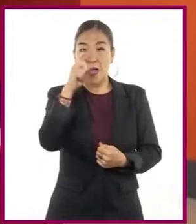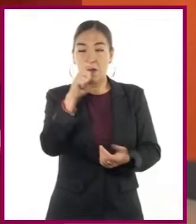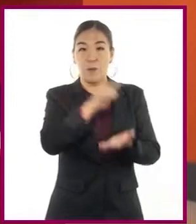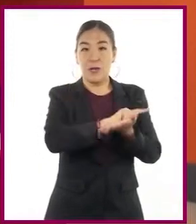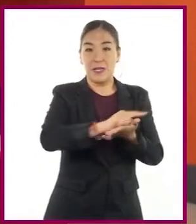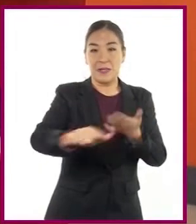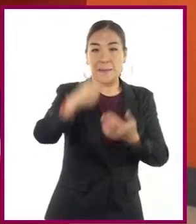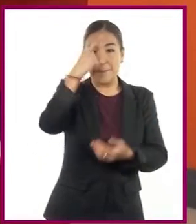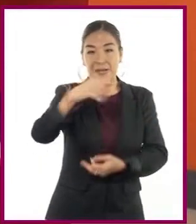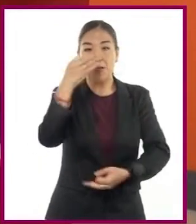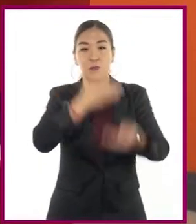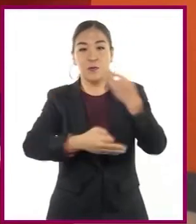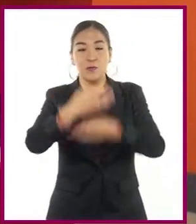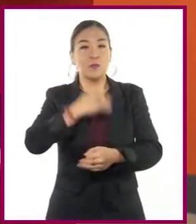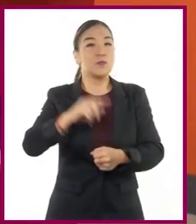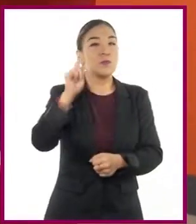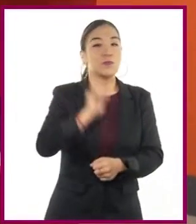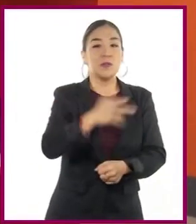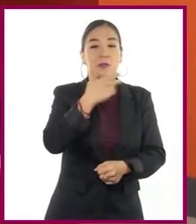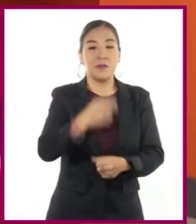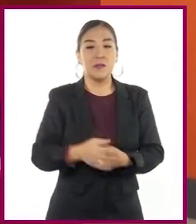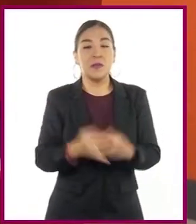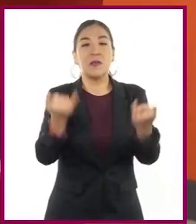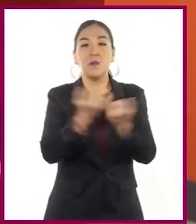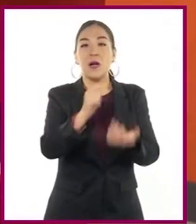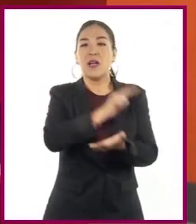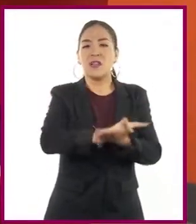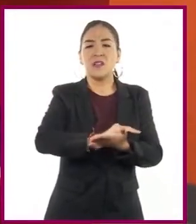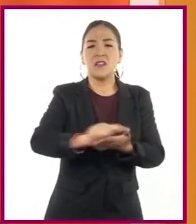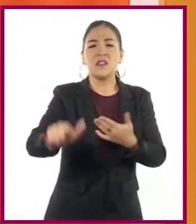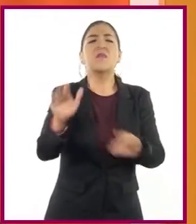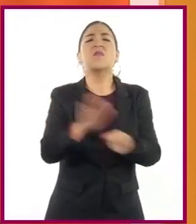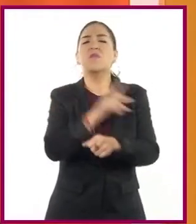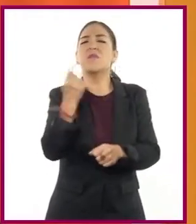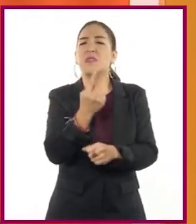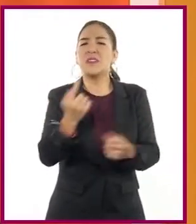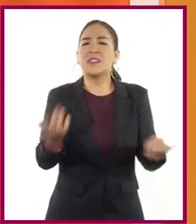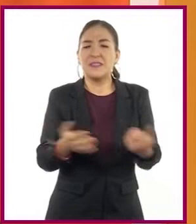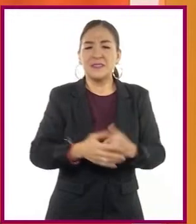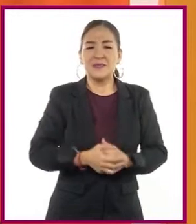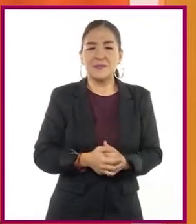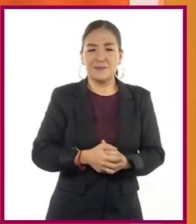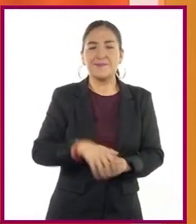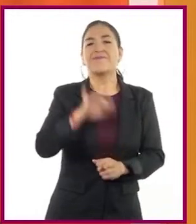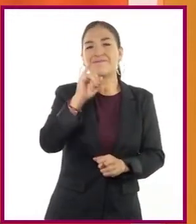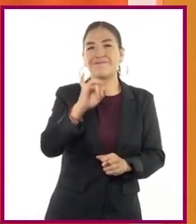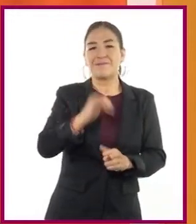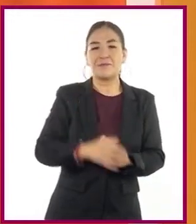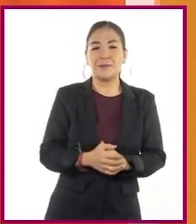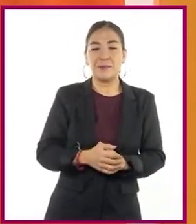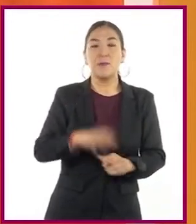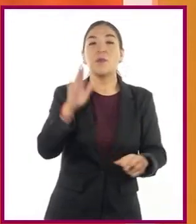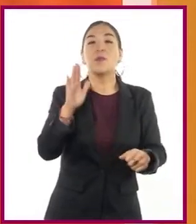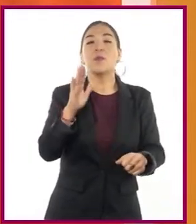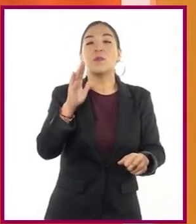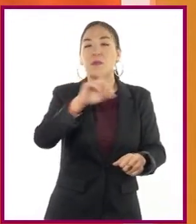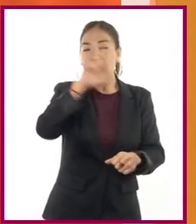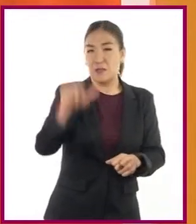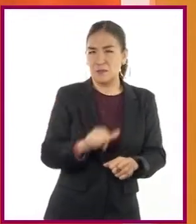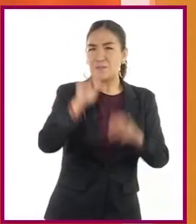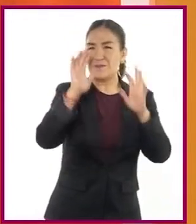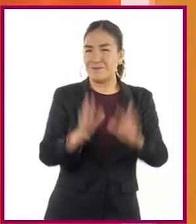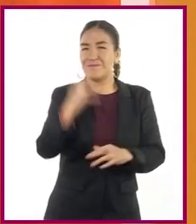para todas y todos y saneamiento? ¿Por qué? Así es. Después de analizar todos